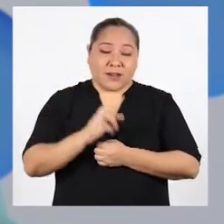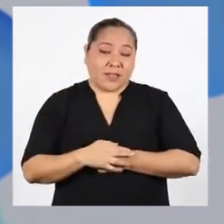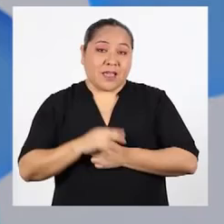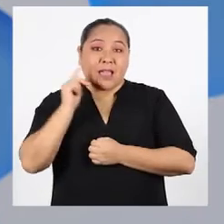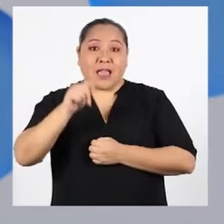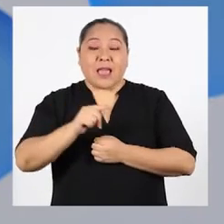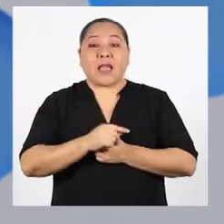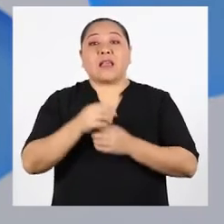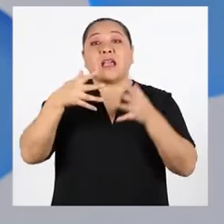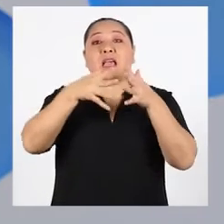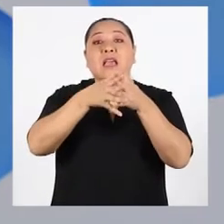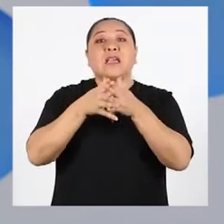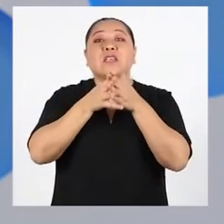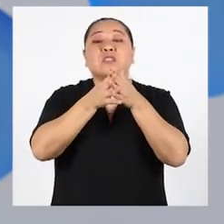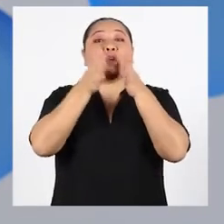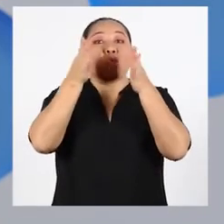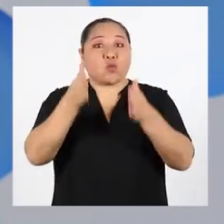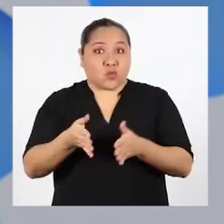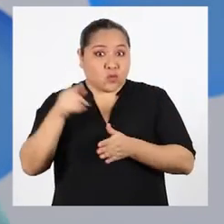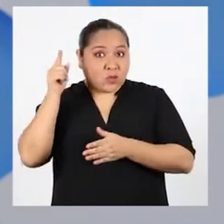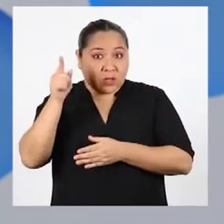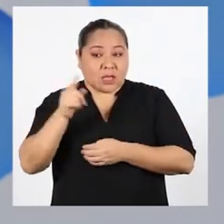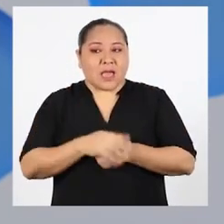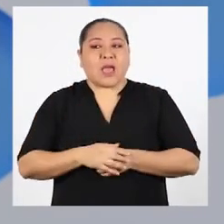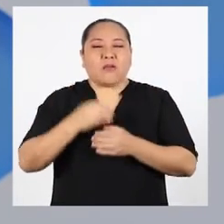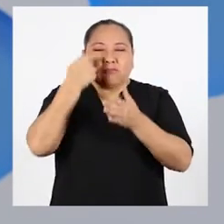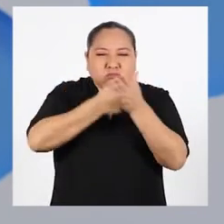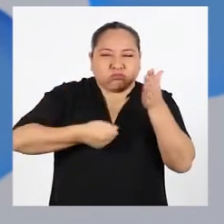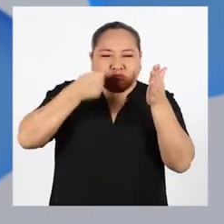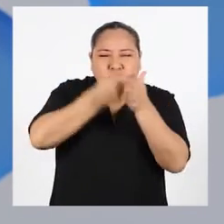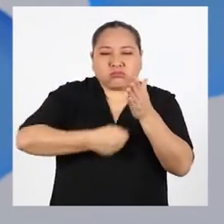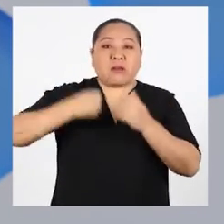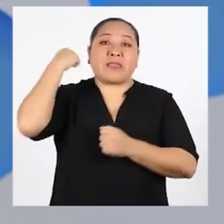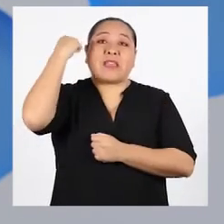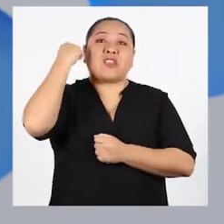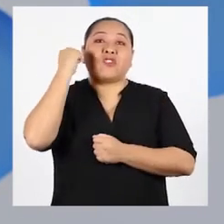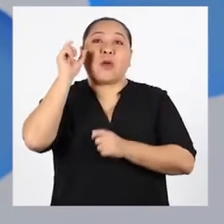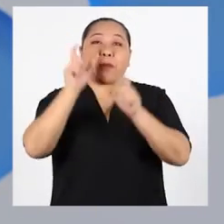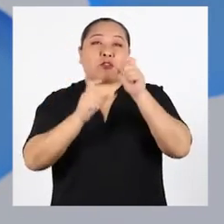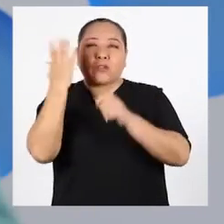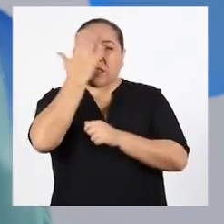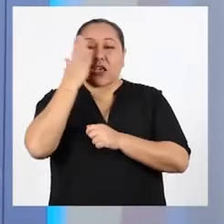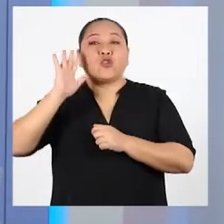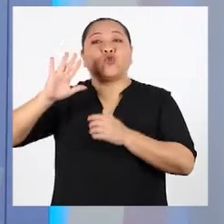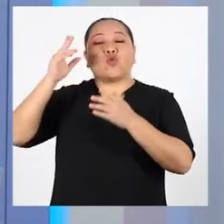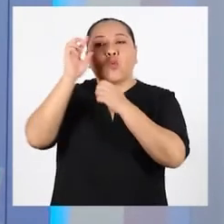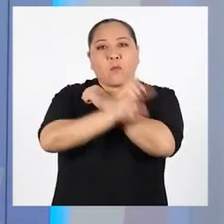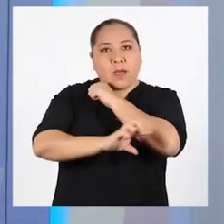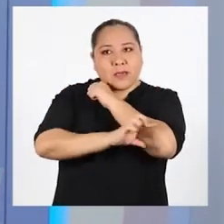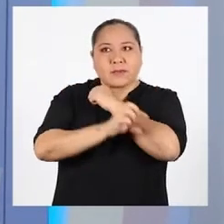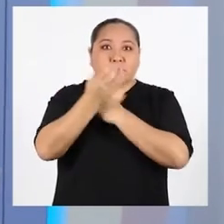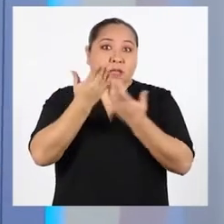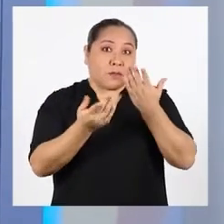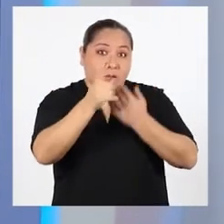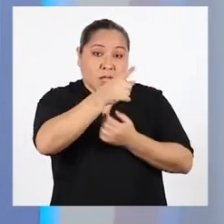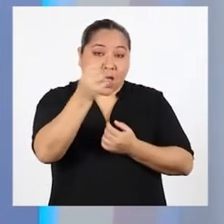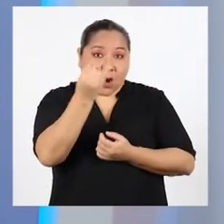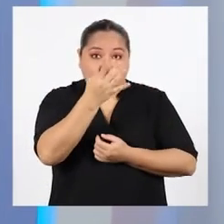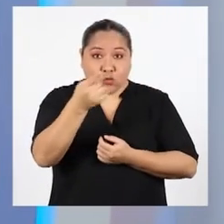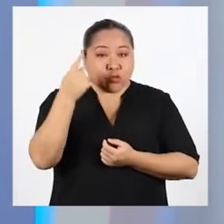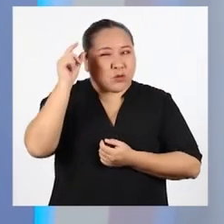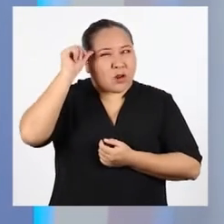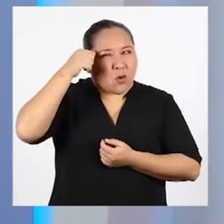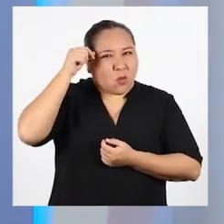ciudadano estadounidense que luchó por los derechos de los afrodescendientes en su país. Quizás algunos de